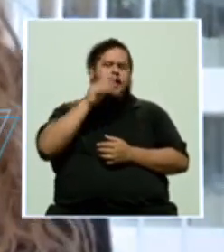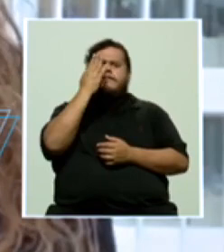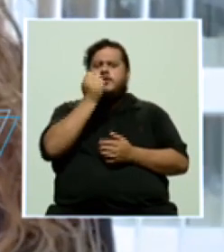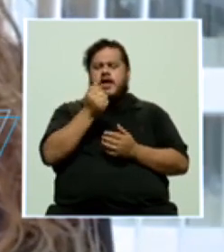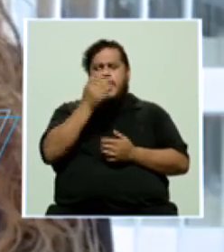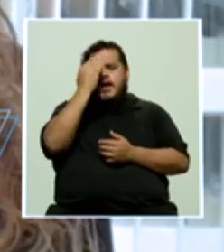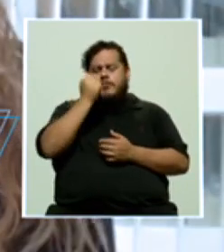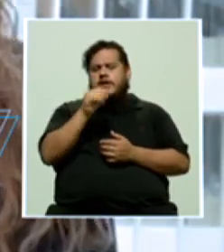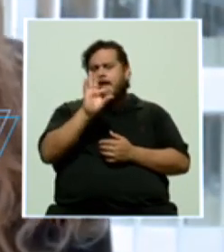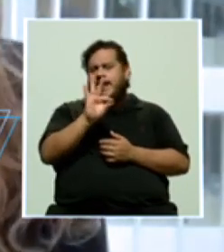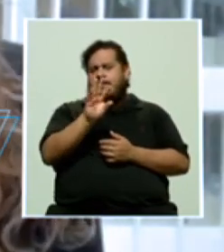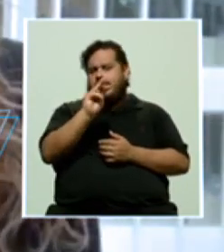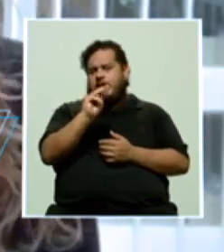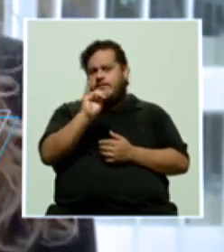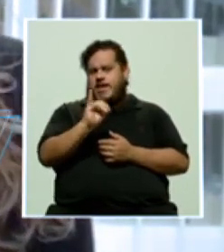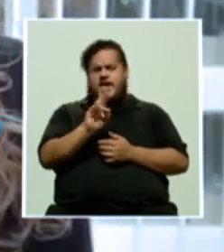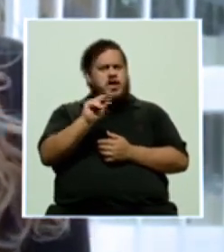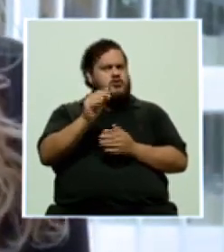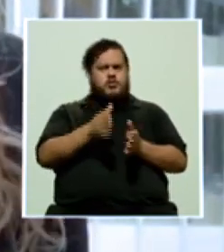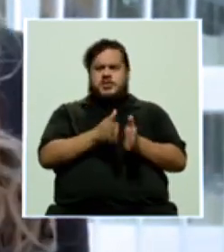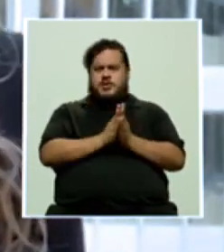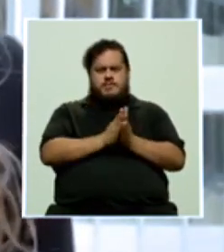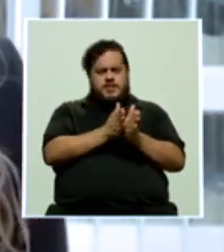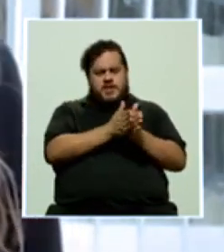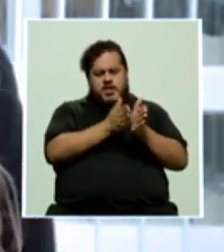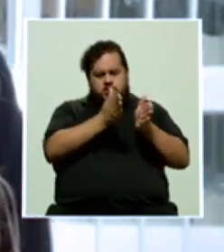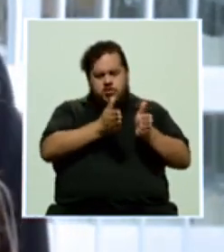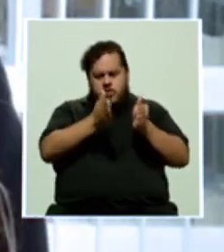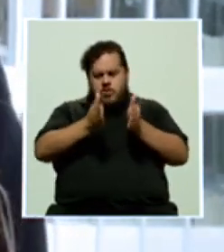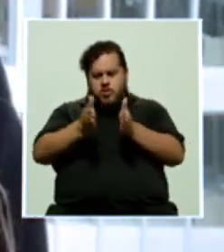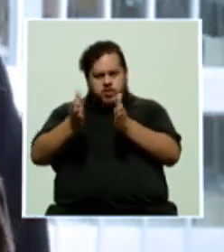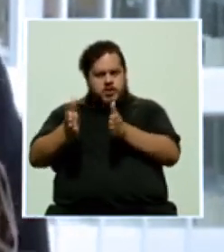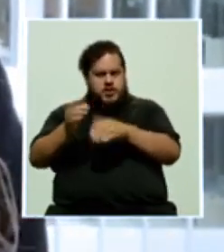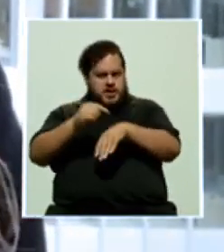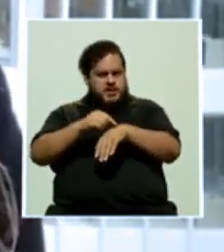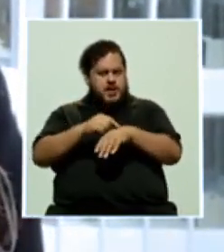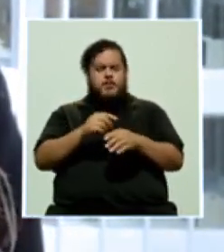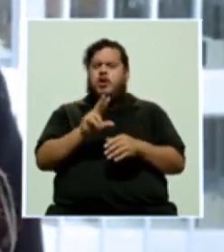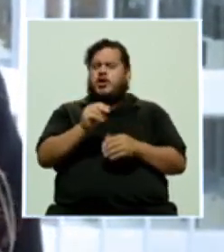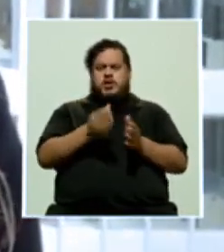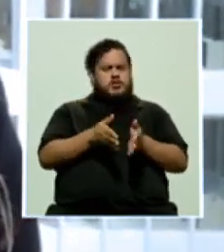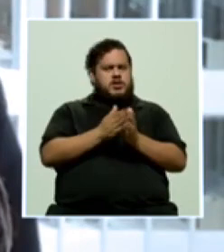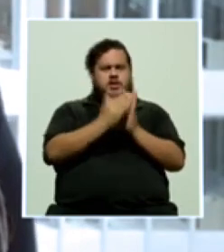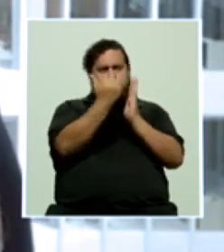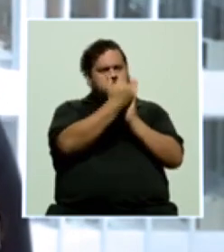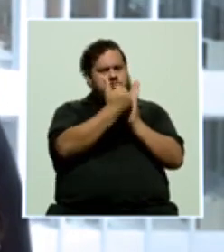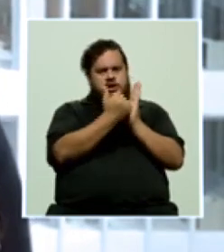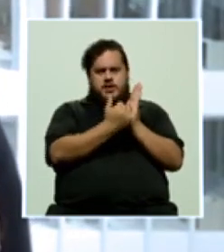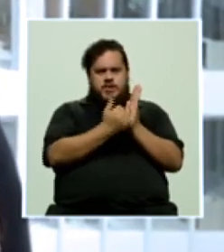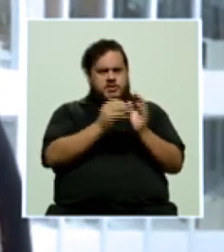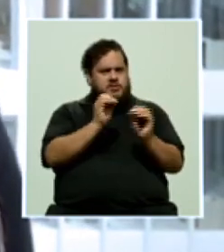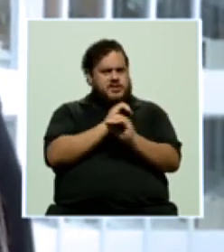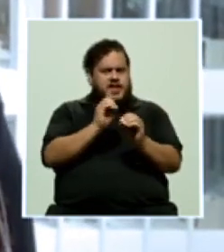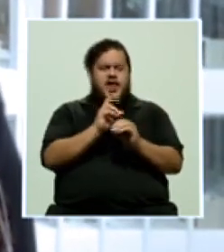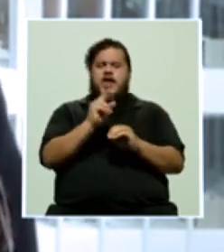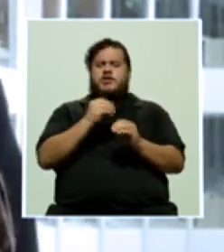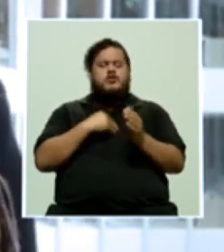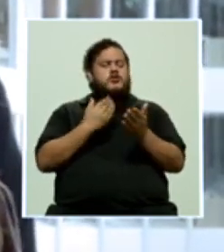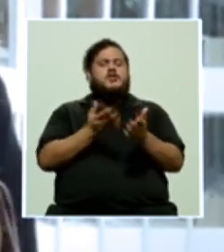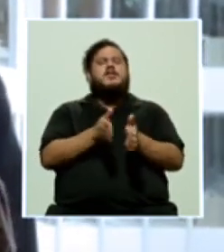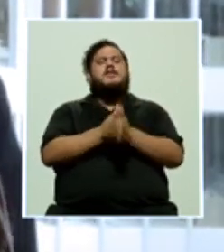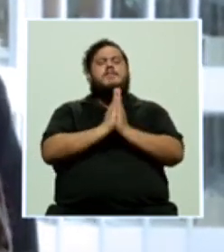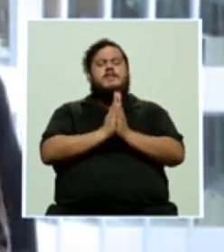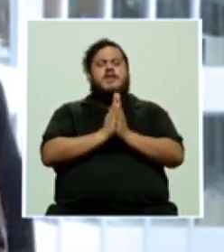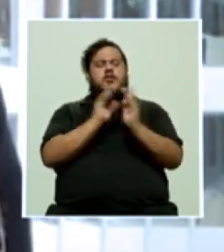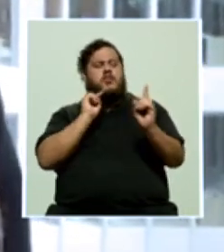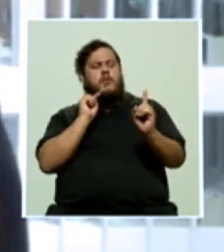Fondo Monetario ni está pidiendo plazos, ni está pidiendo los requerimientos como tal. No nos está poniendo metas